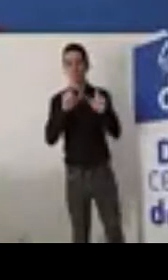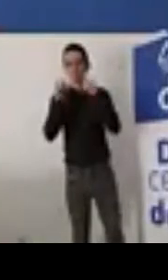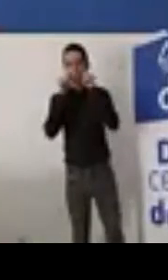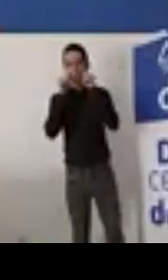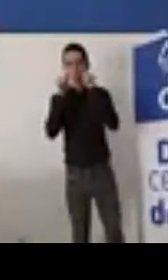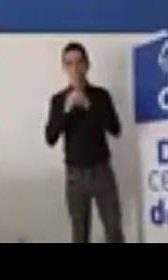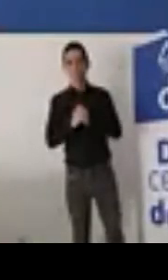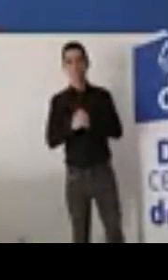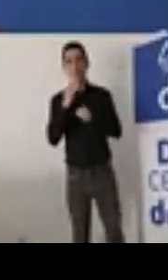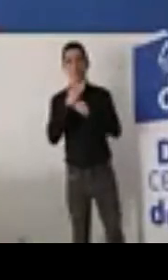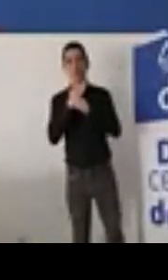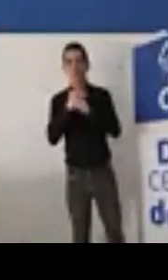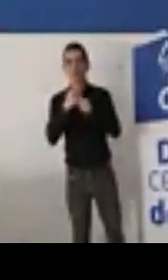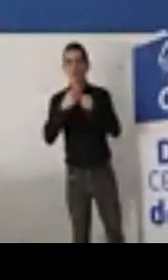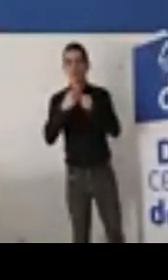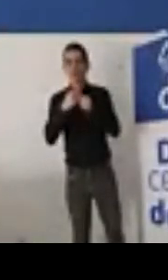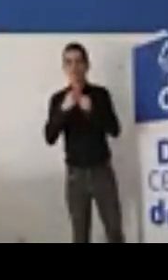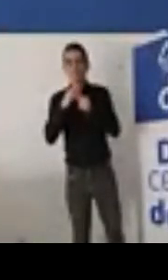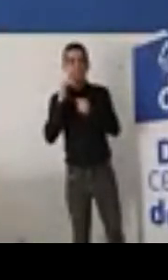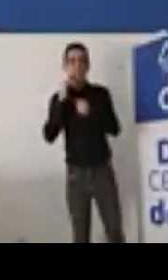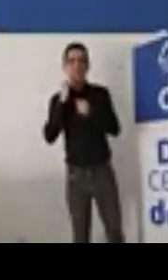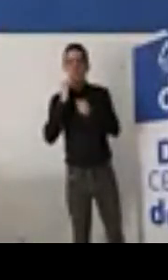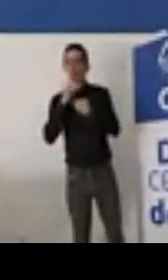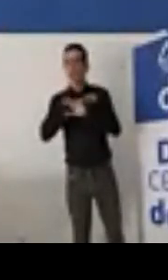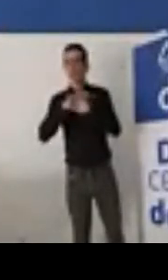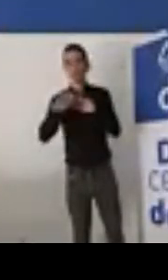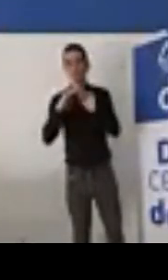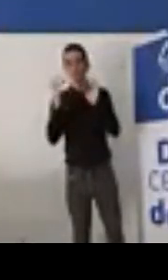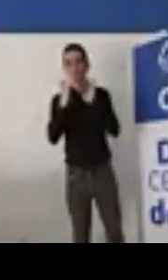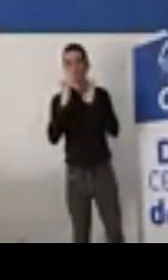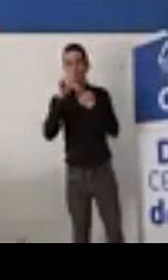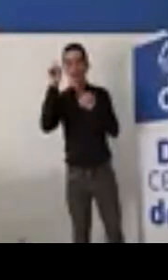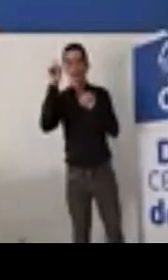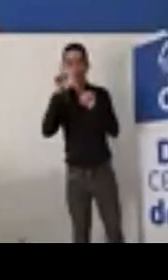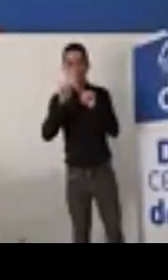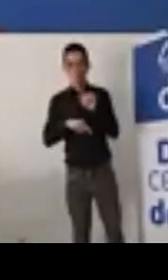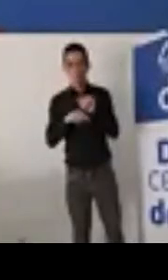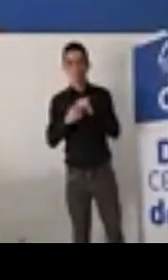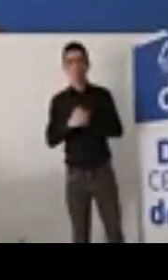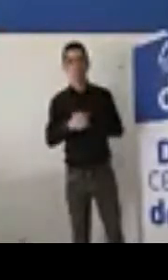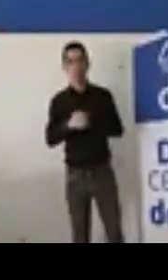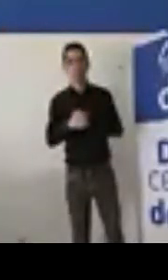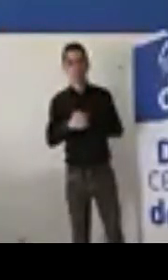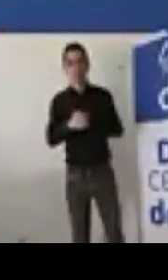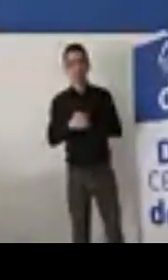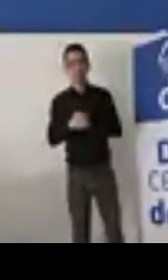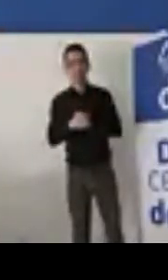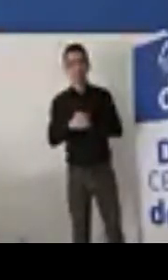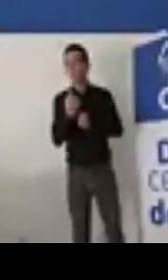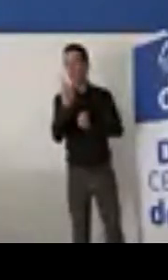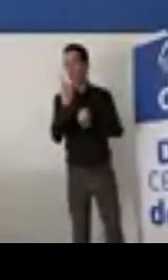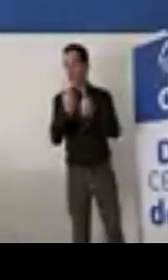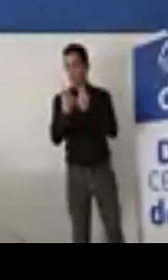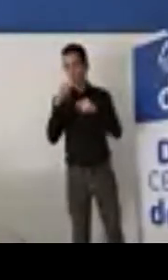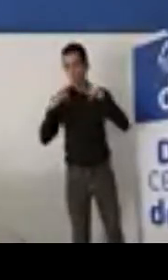unos breves minutos para las personas que vayan a querer formar parte del resto de la jornada. Todavía pueden